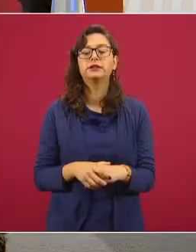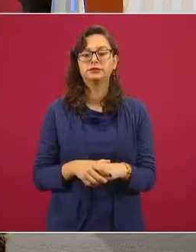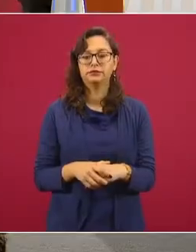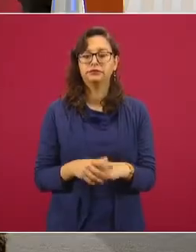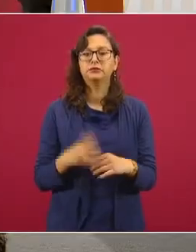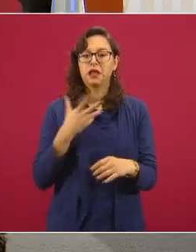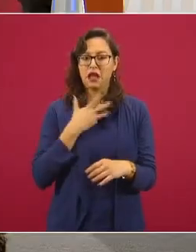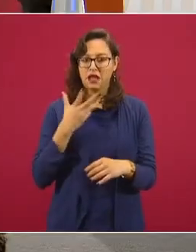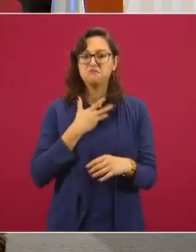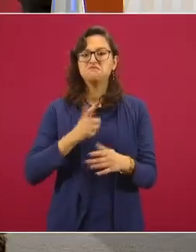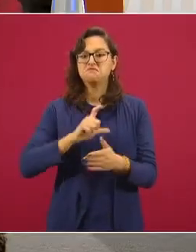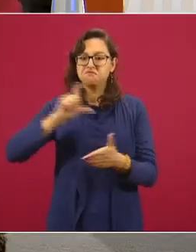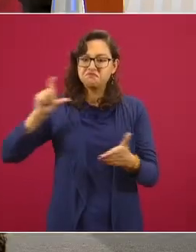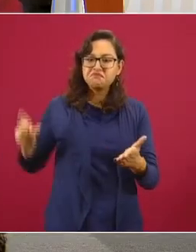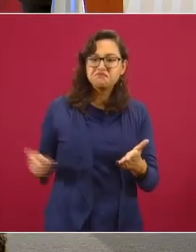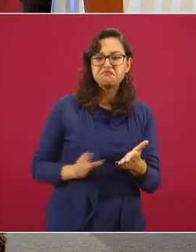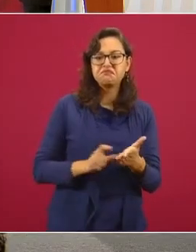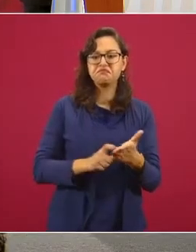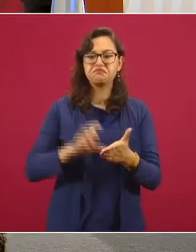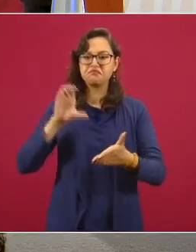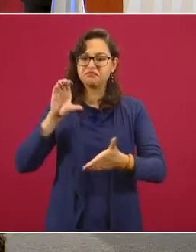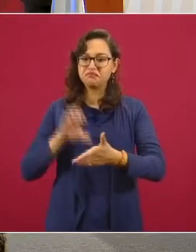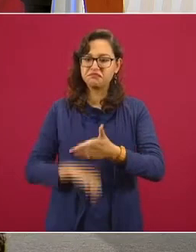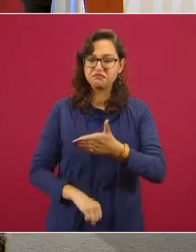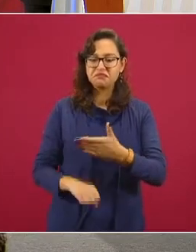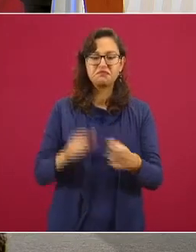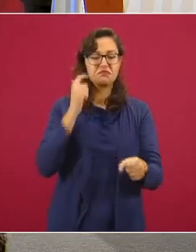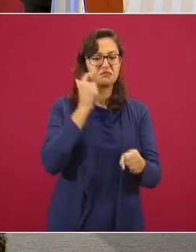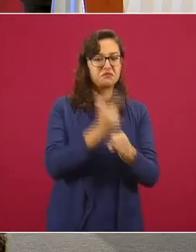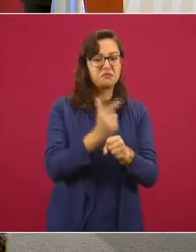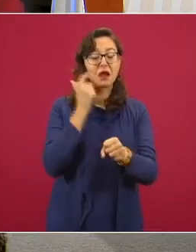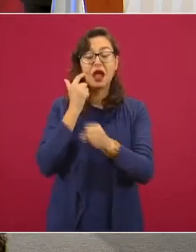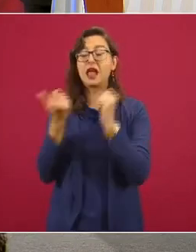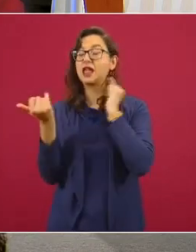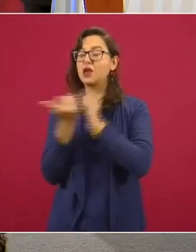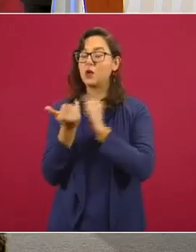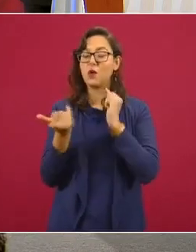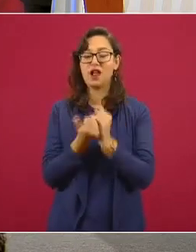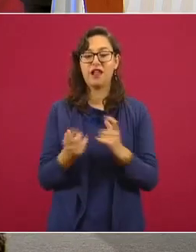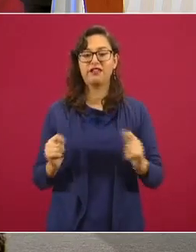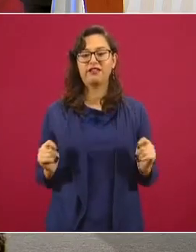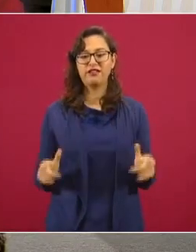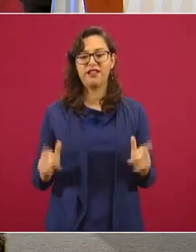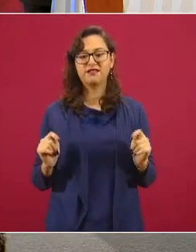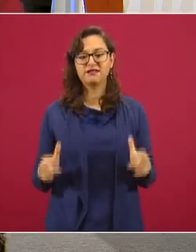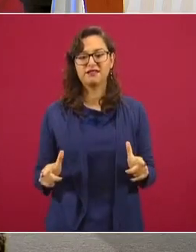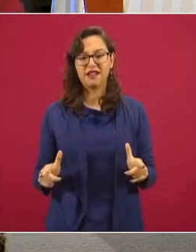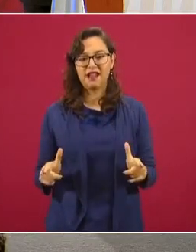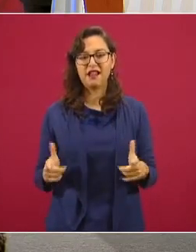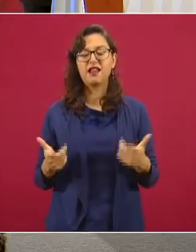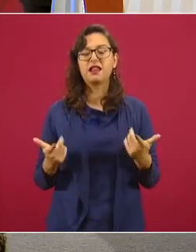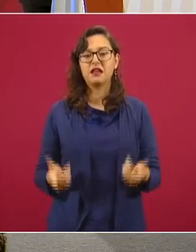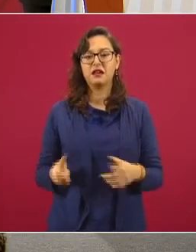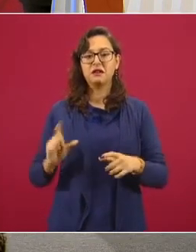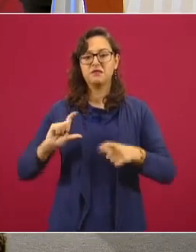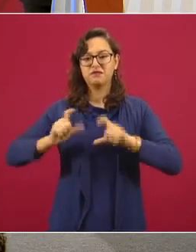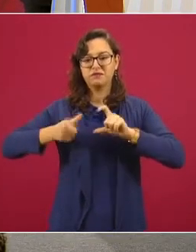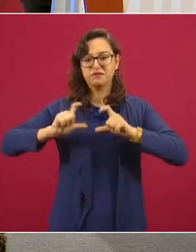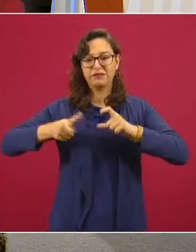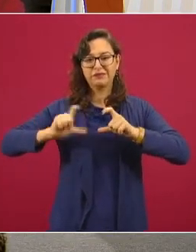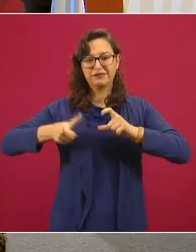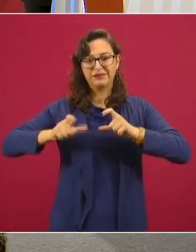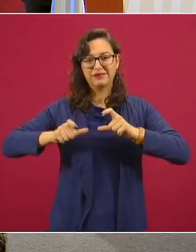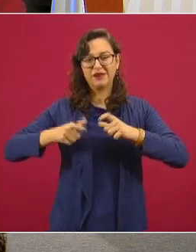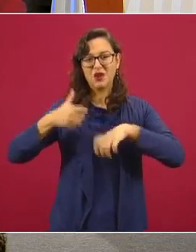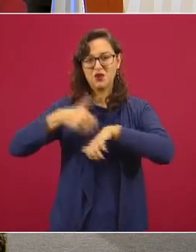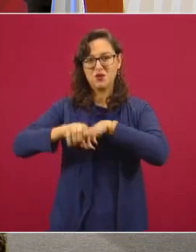este rastrillo. Y lo volvimos a encontrar en Tlaxcala, pero este como alterador del pulsador.